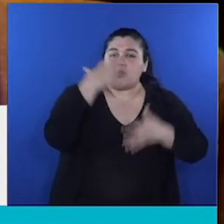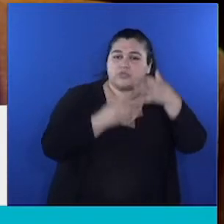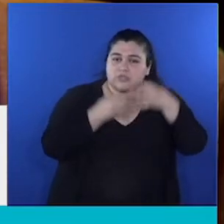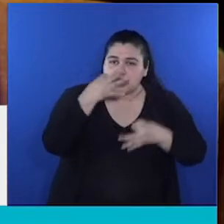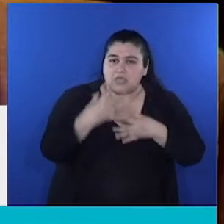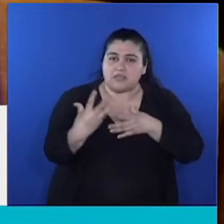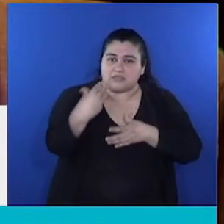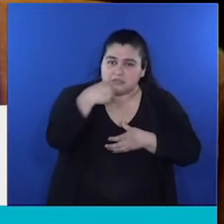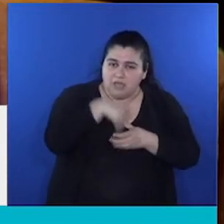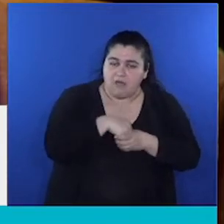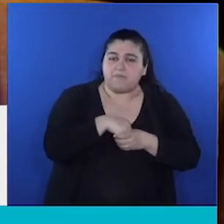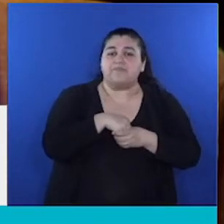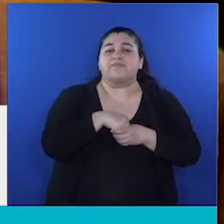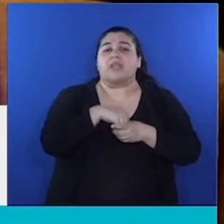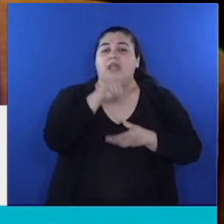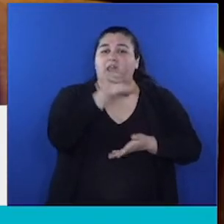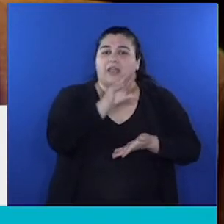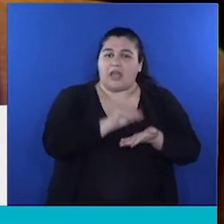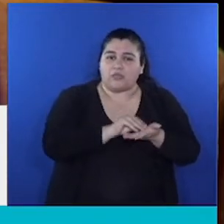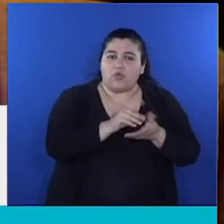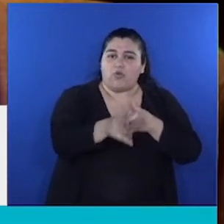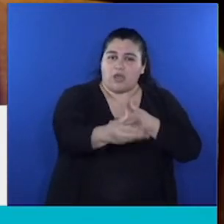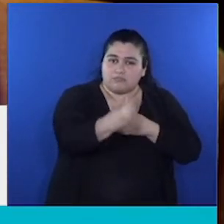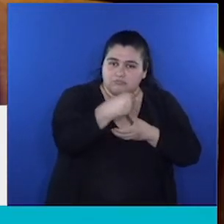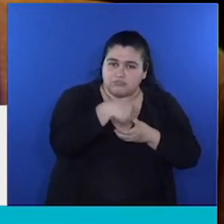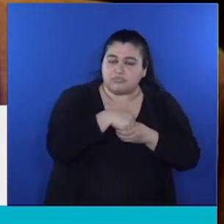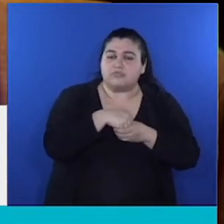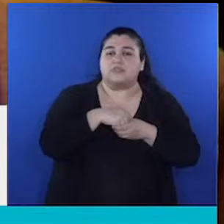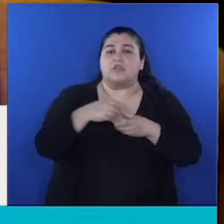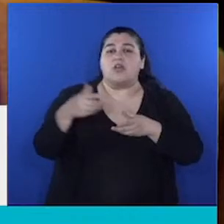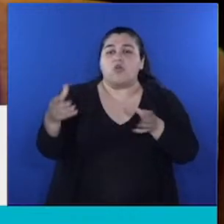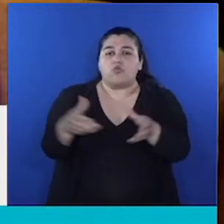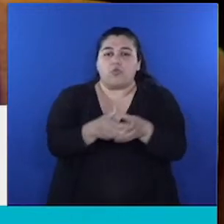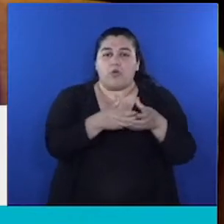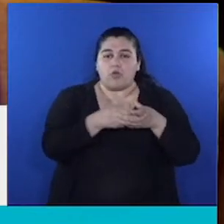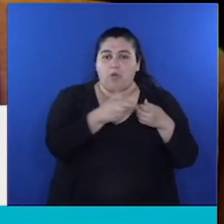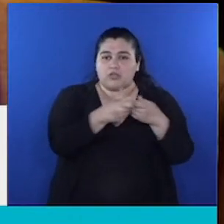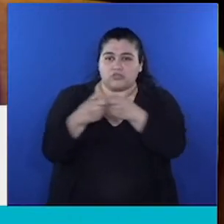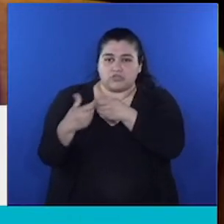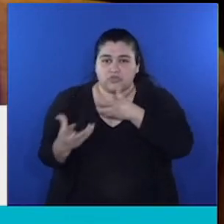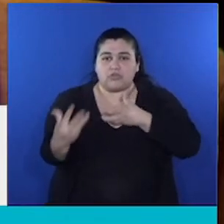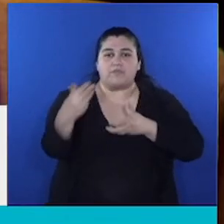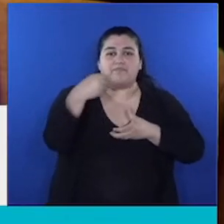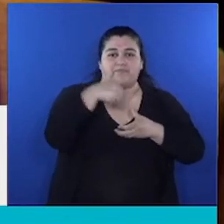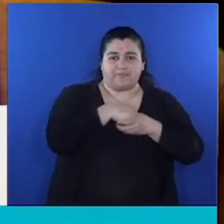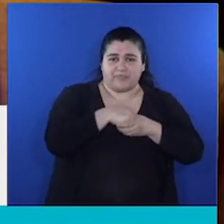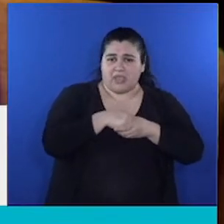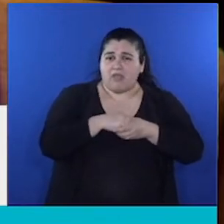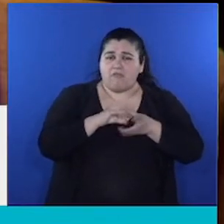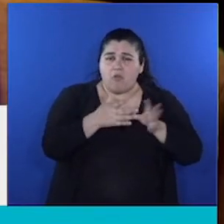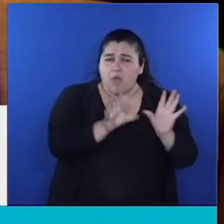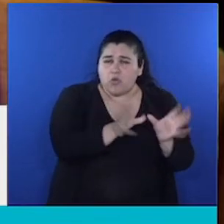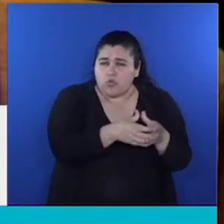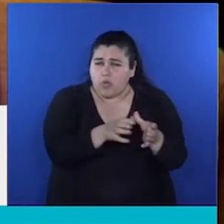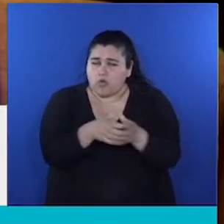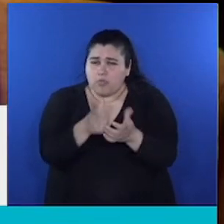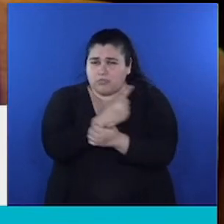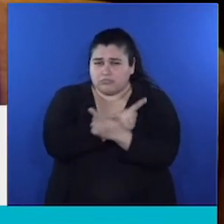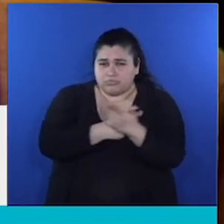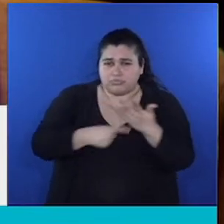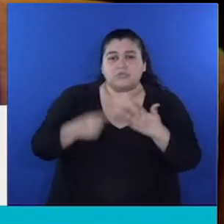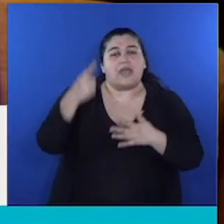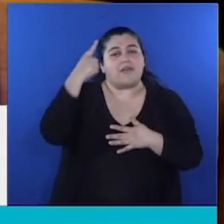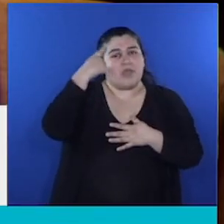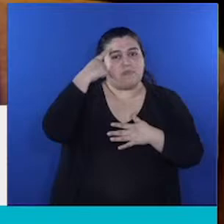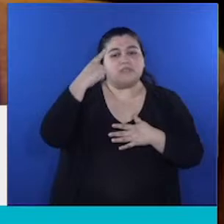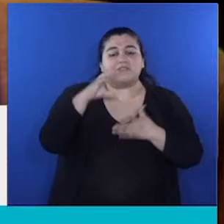Poder Legislativo, sectores de la sociedad civil, una intersectorialidad puesta a disposición de pensar un proyecto de